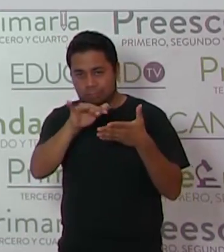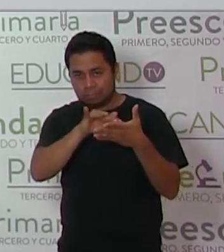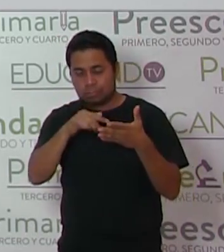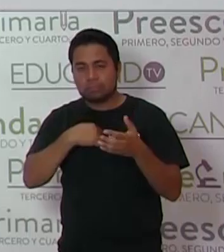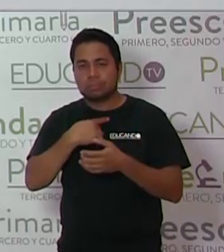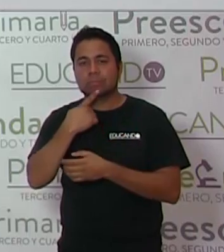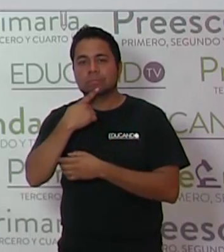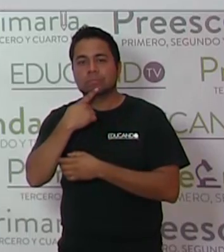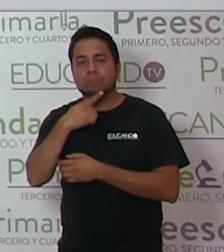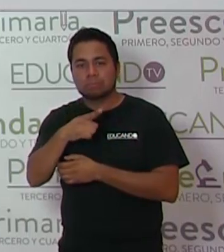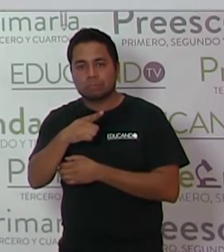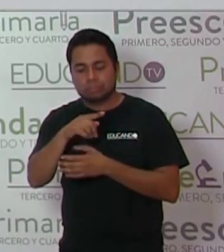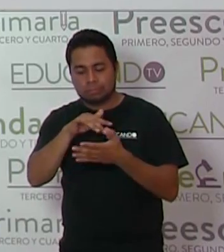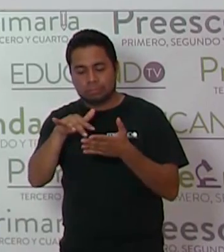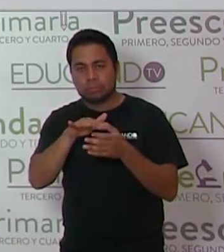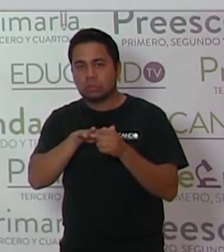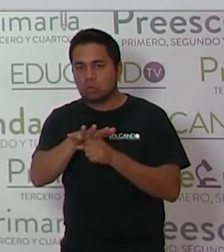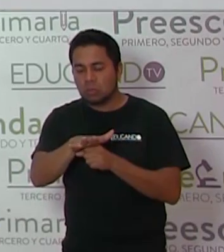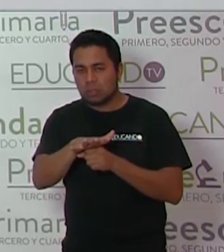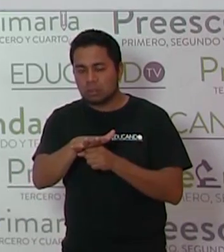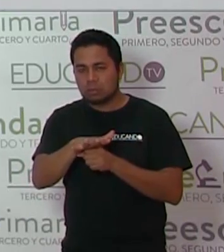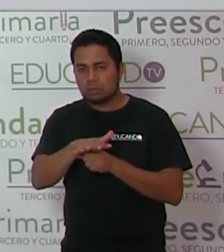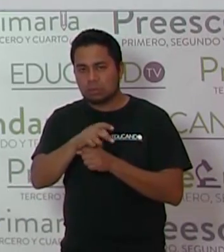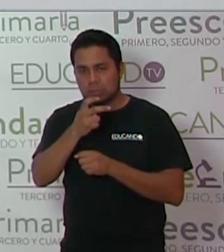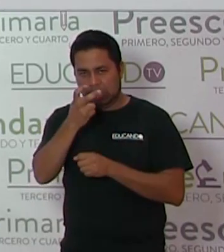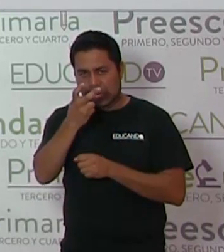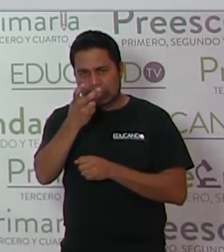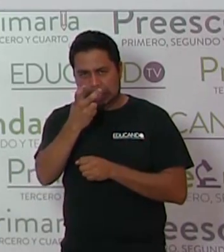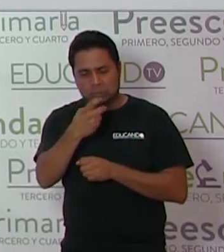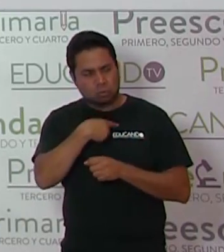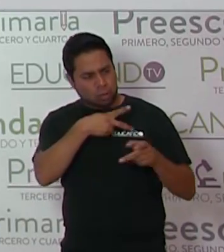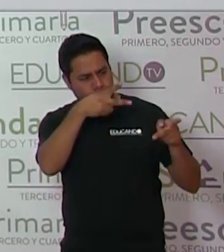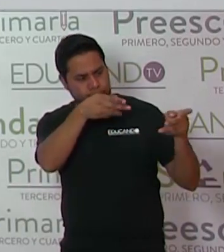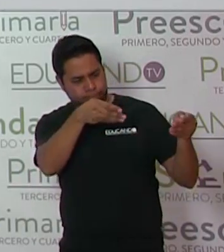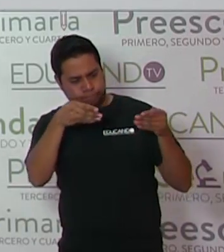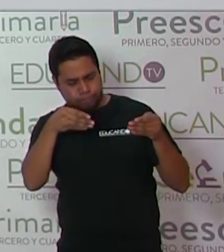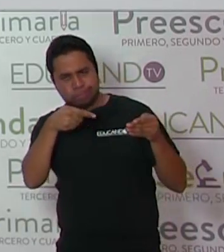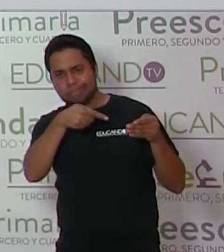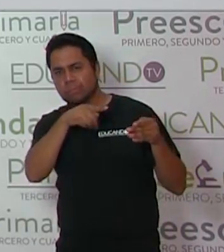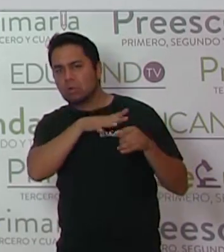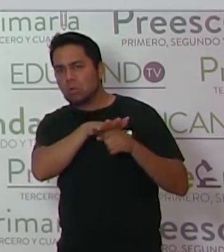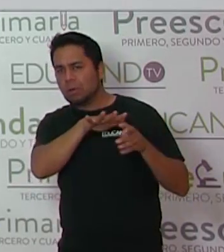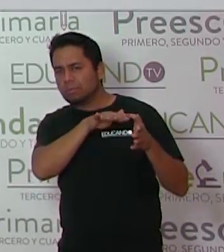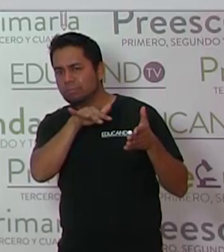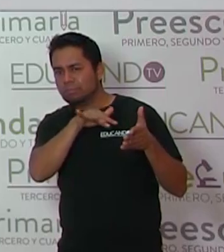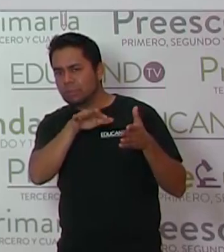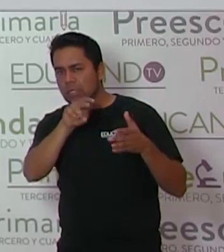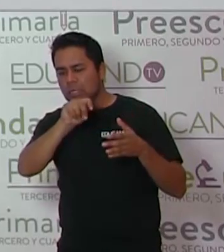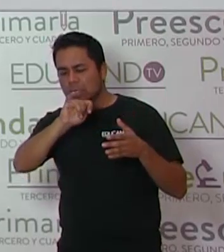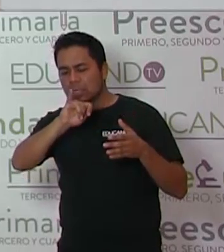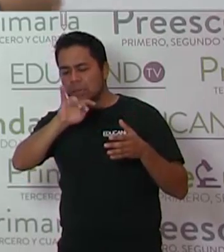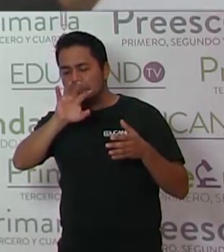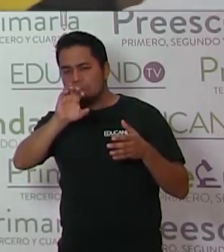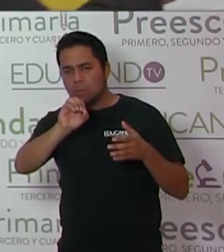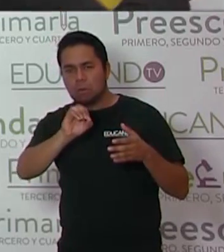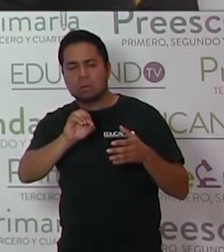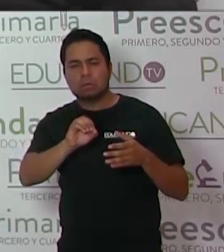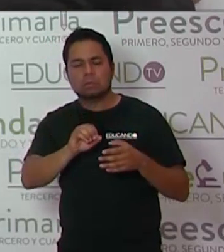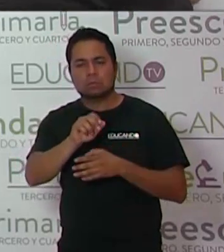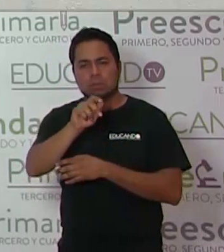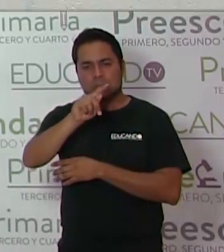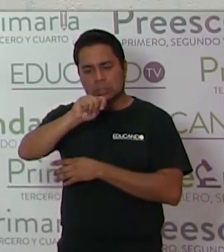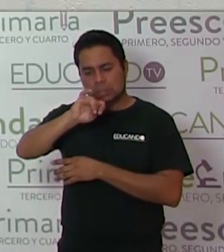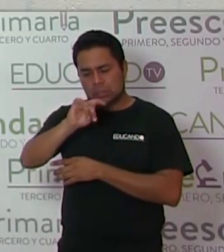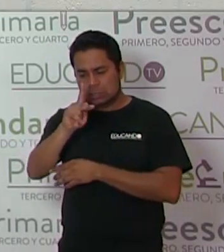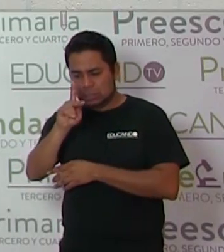el que les acabo de leer? Es un fragmento de un tipo de texto, pero ¿qué tipo de texto es? Quiero que